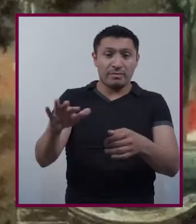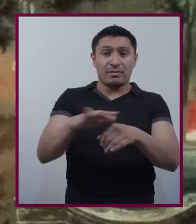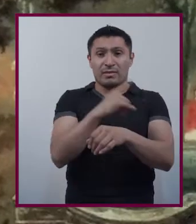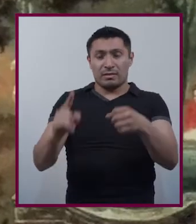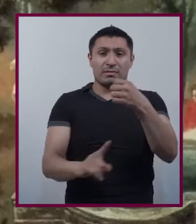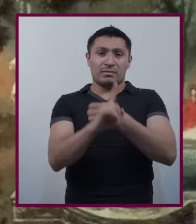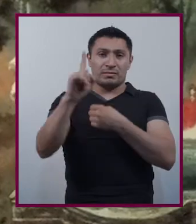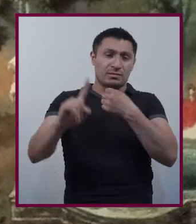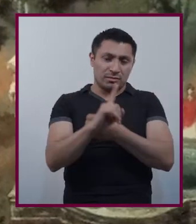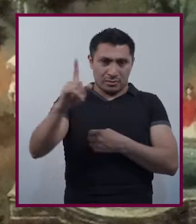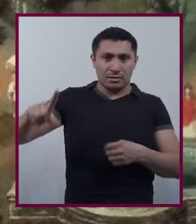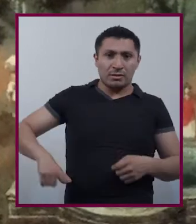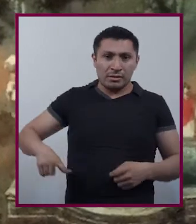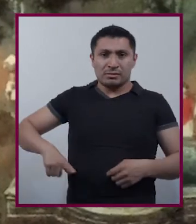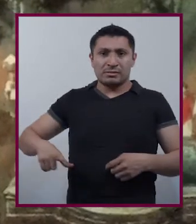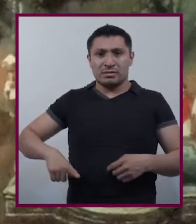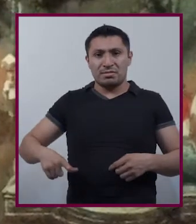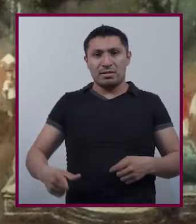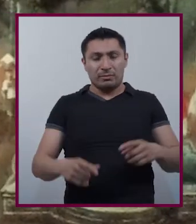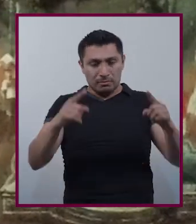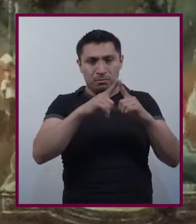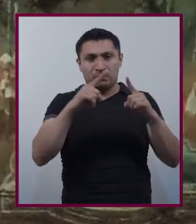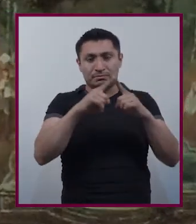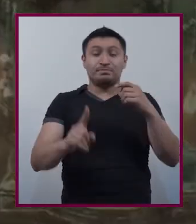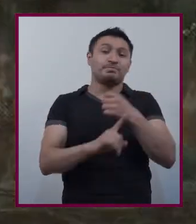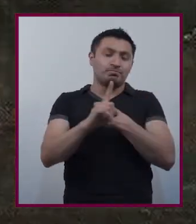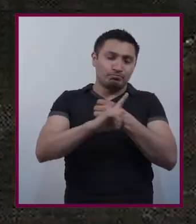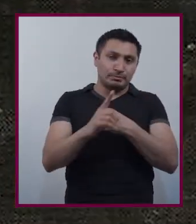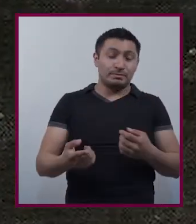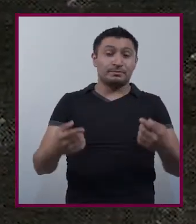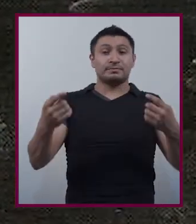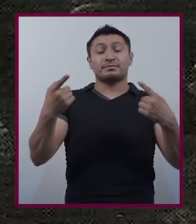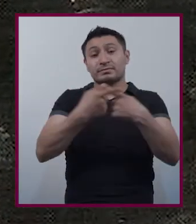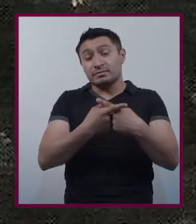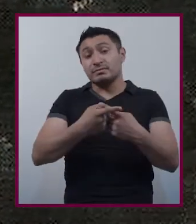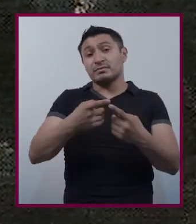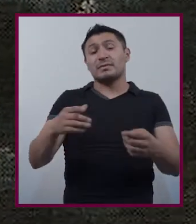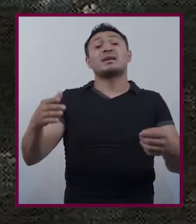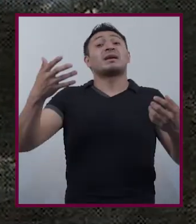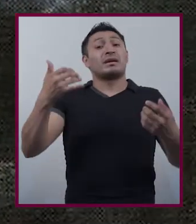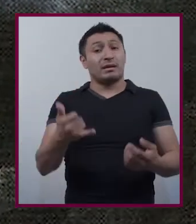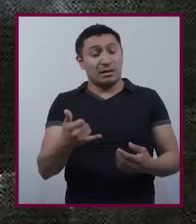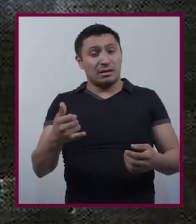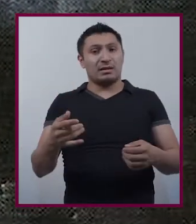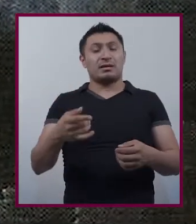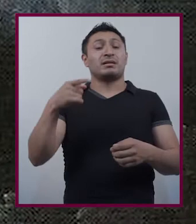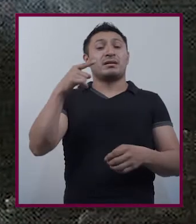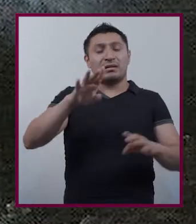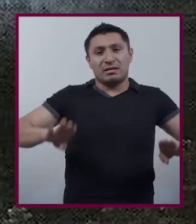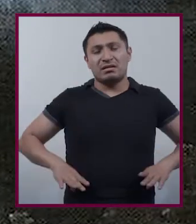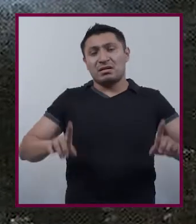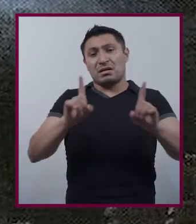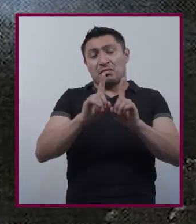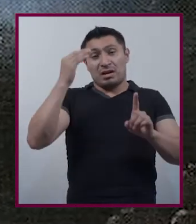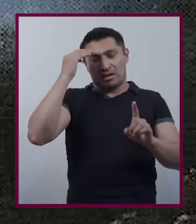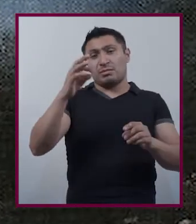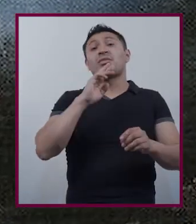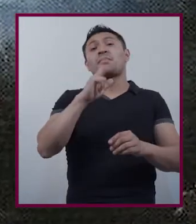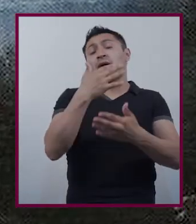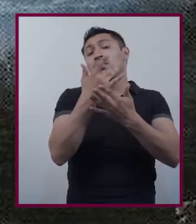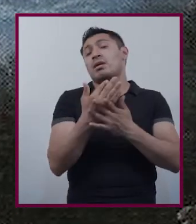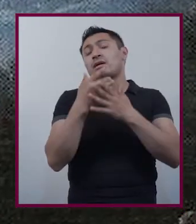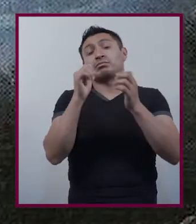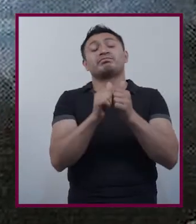de poder entre el gobierno y la iglesia, y porque no se sabe la razón, la pareja se otorgó un tiempo.